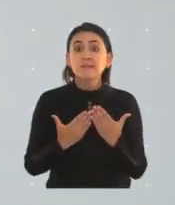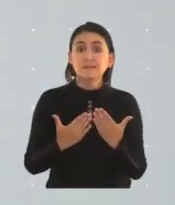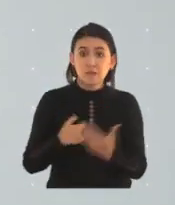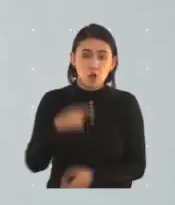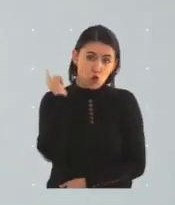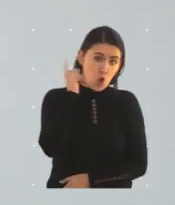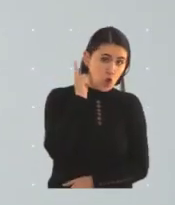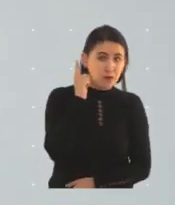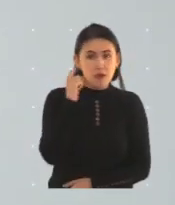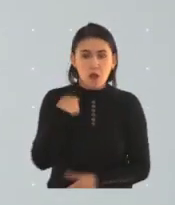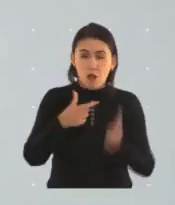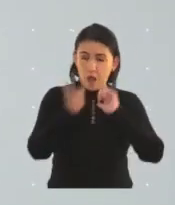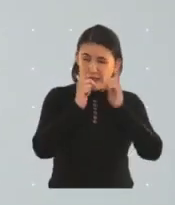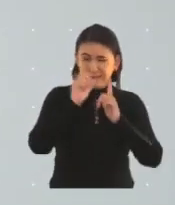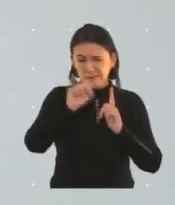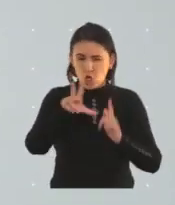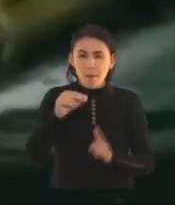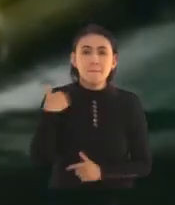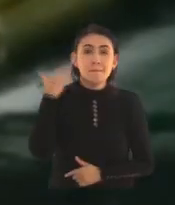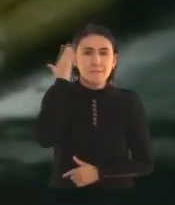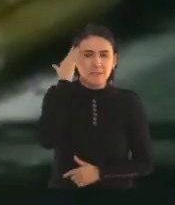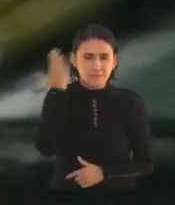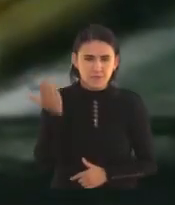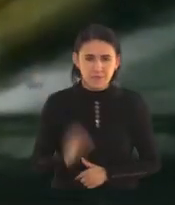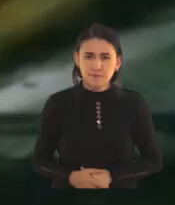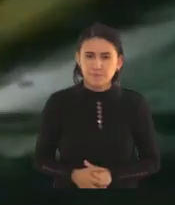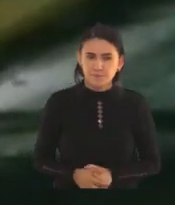estado de alicoramiento o no de esta persona.